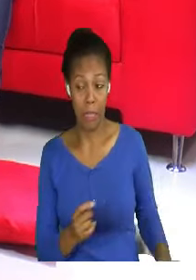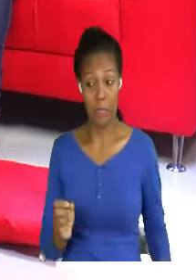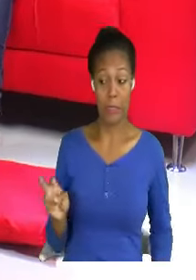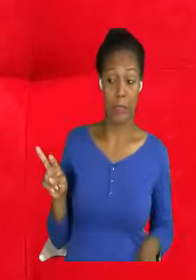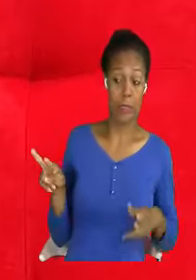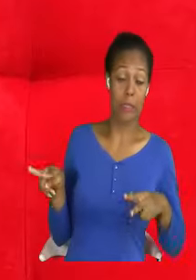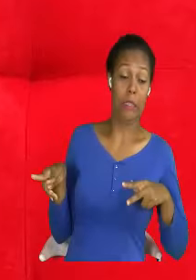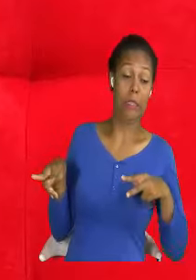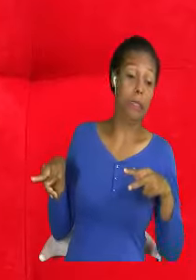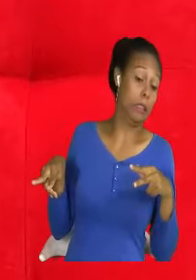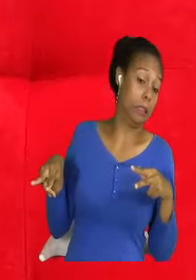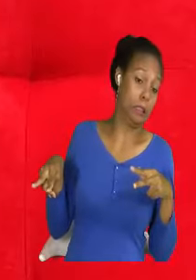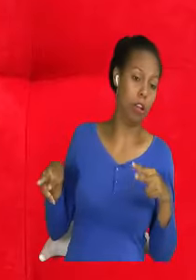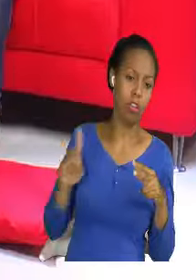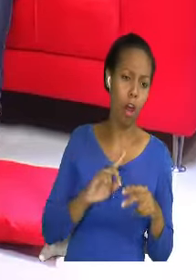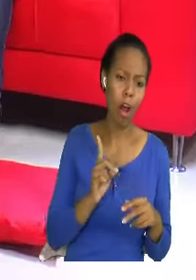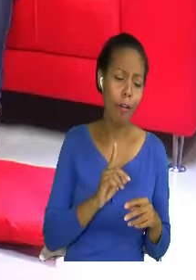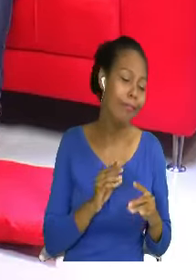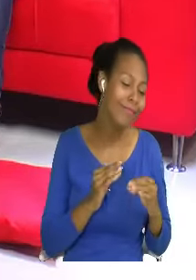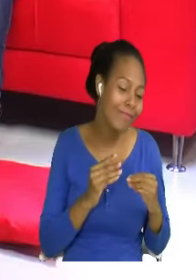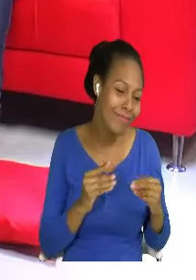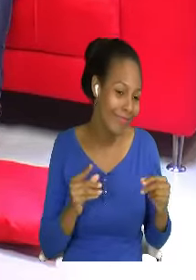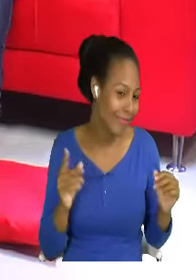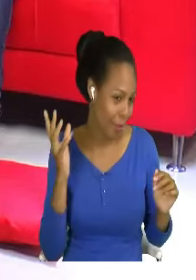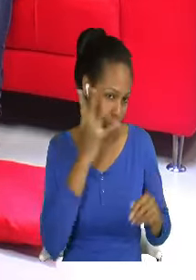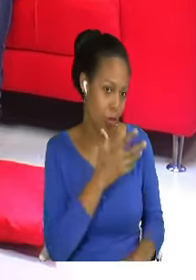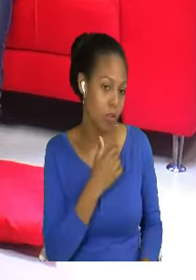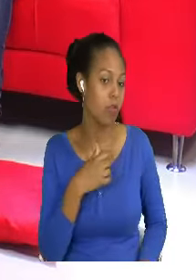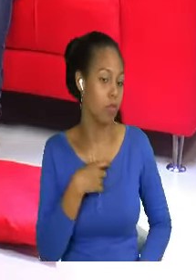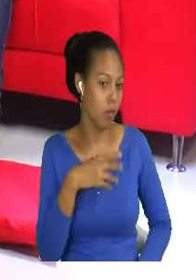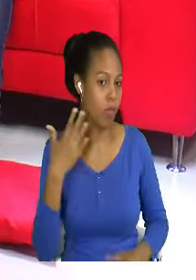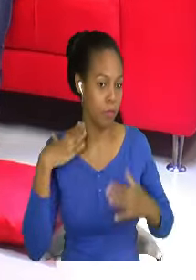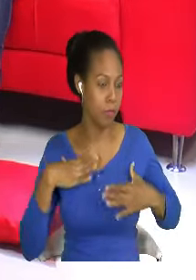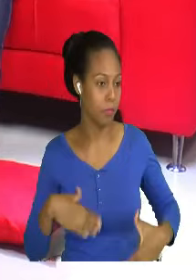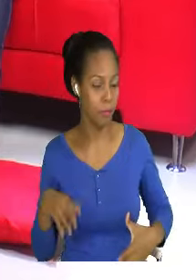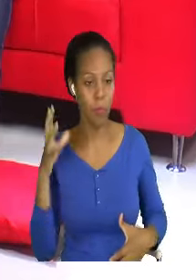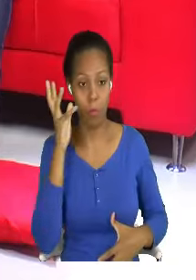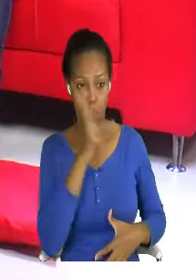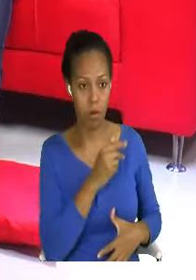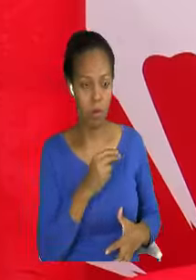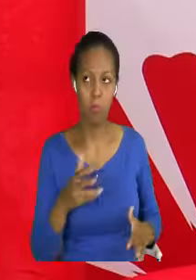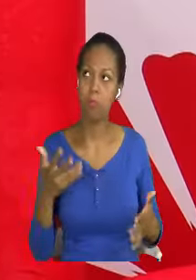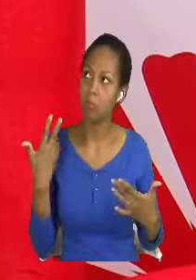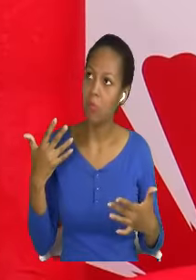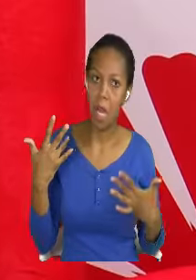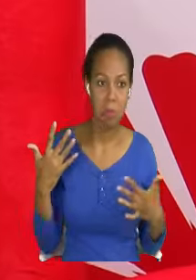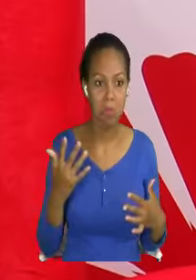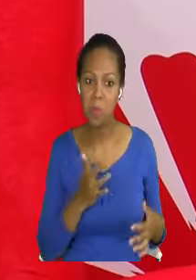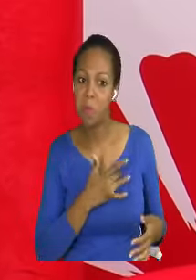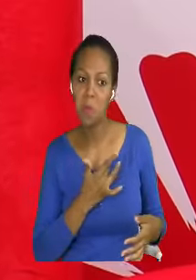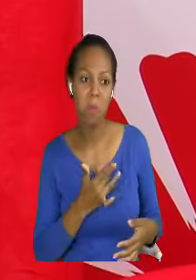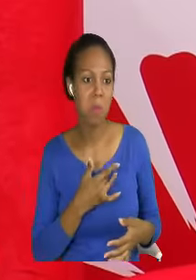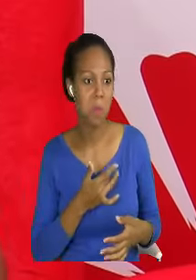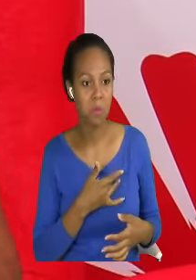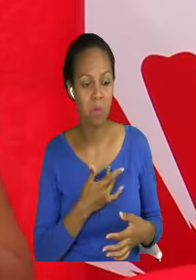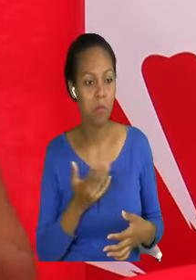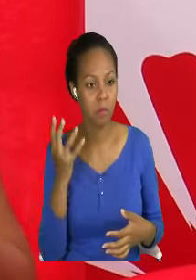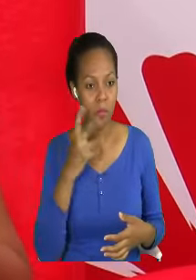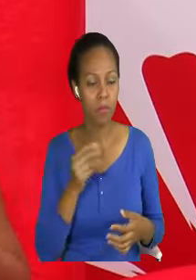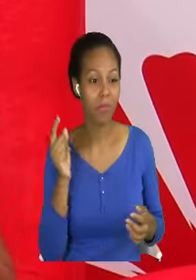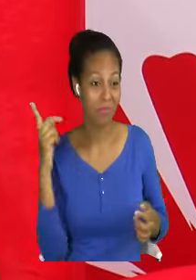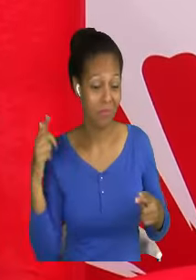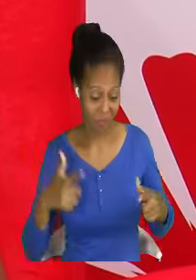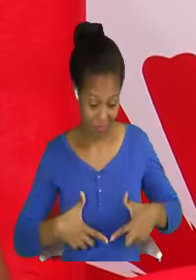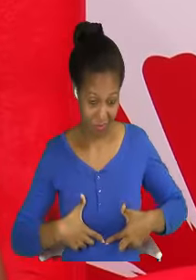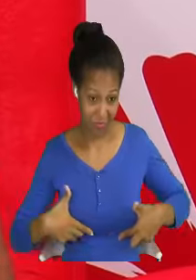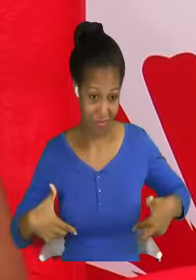sofisticada. Sí. Realmente yo los he utilizado, son muy bonitos y son muy frescos, pues, a diferencia del brasier convencional, que es con la varilla,